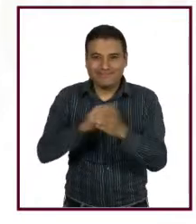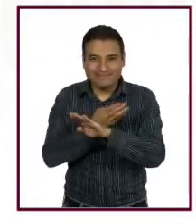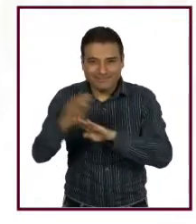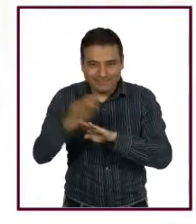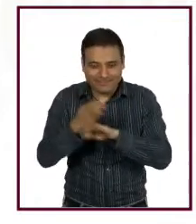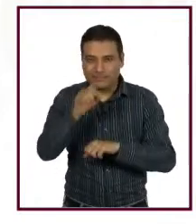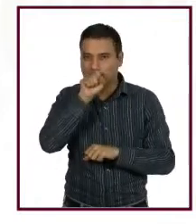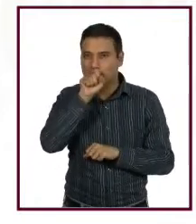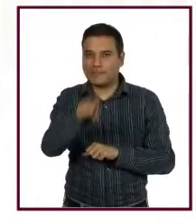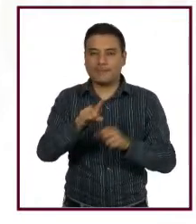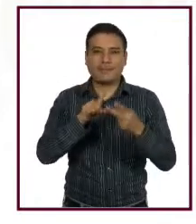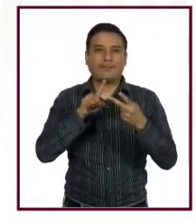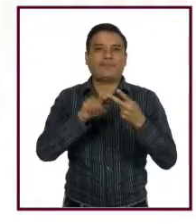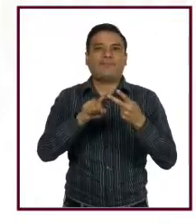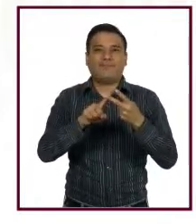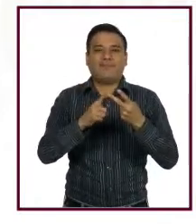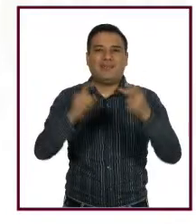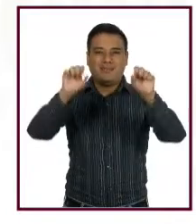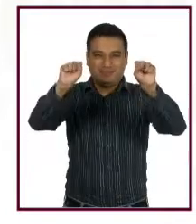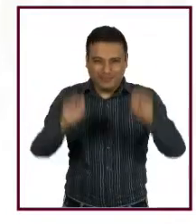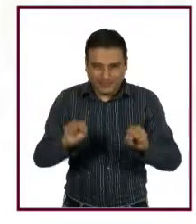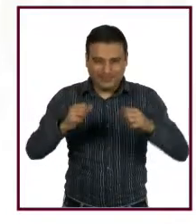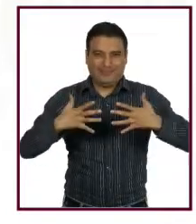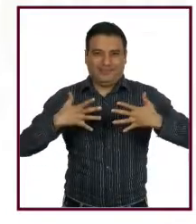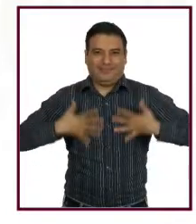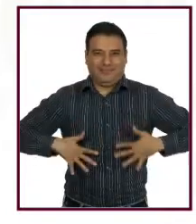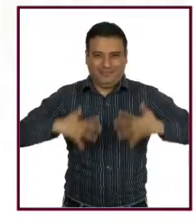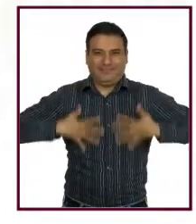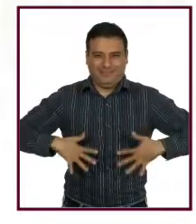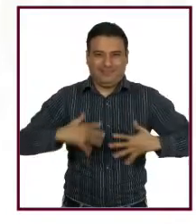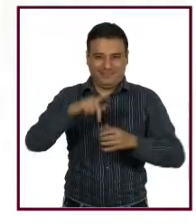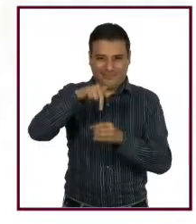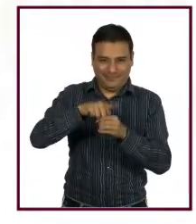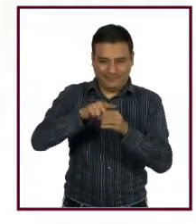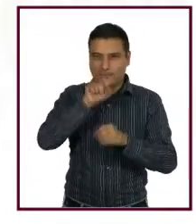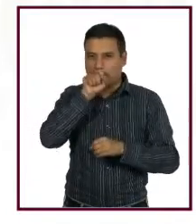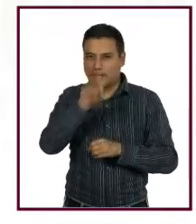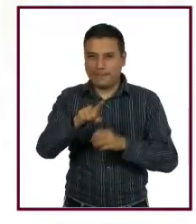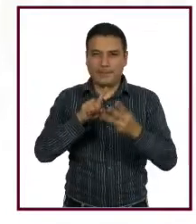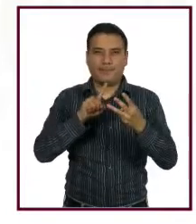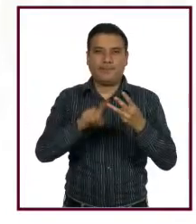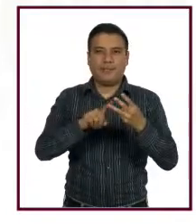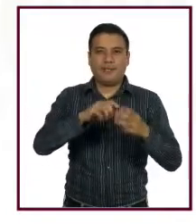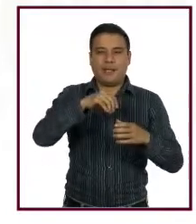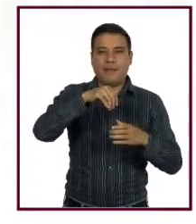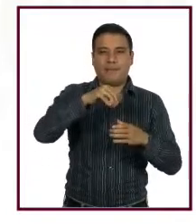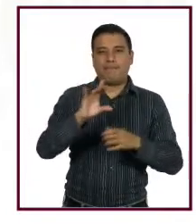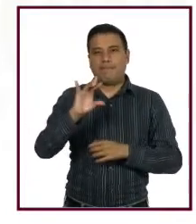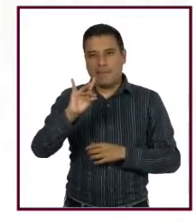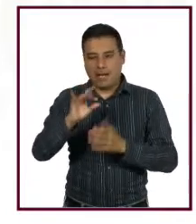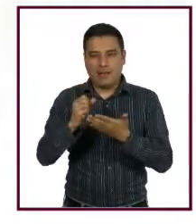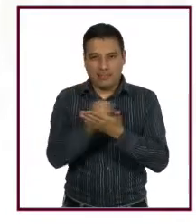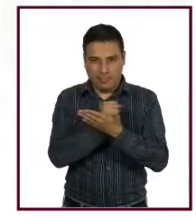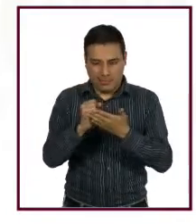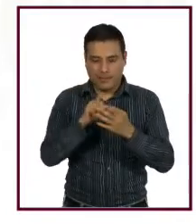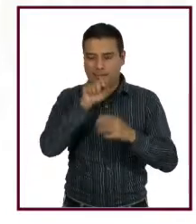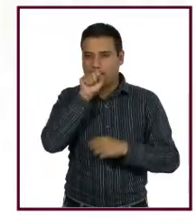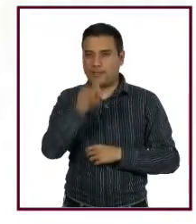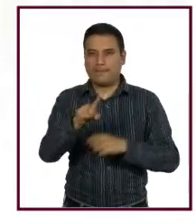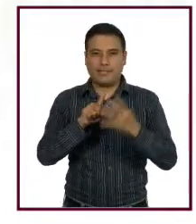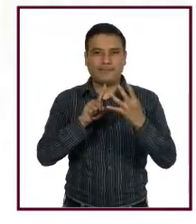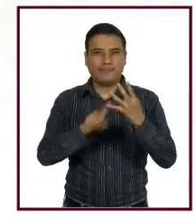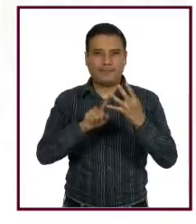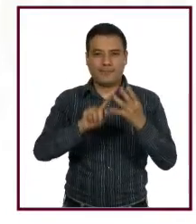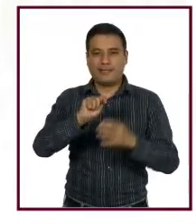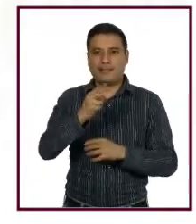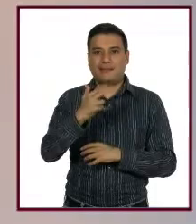lavado en seco en las tintorerías, los pegamentos, los removedores de barnices y los diluyentes, específicamente el